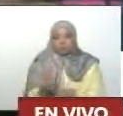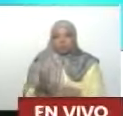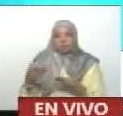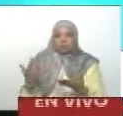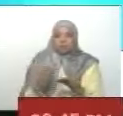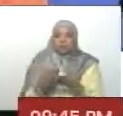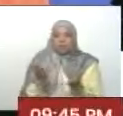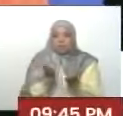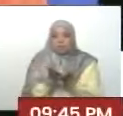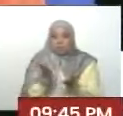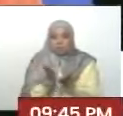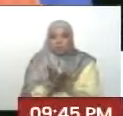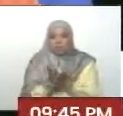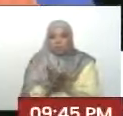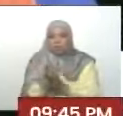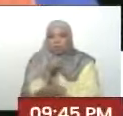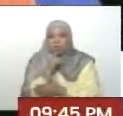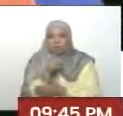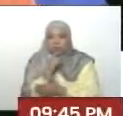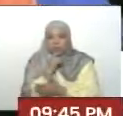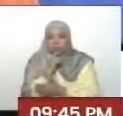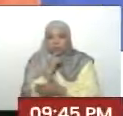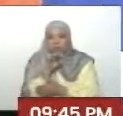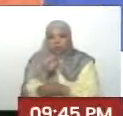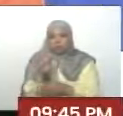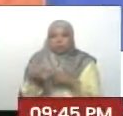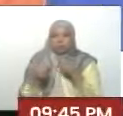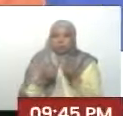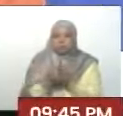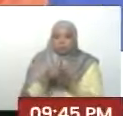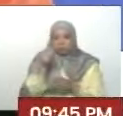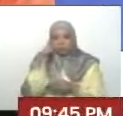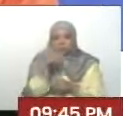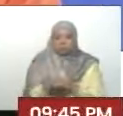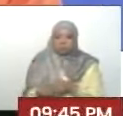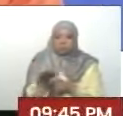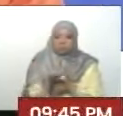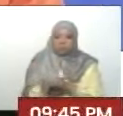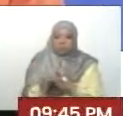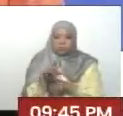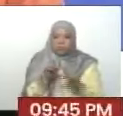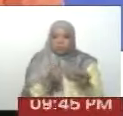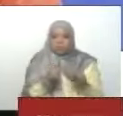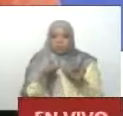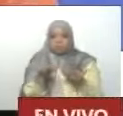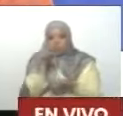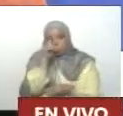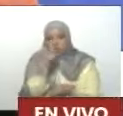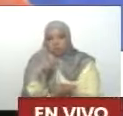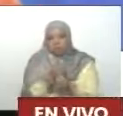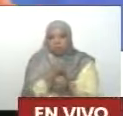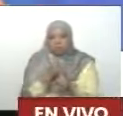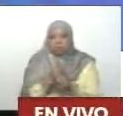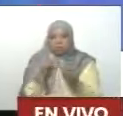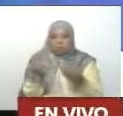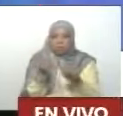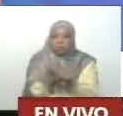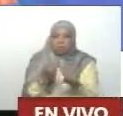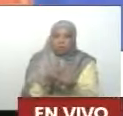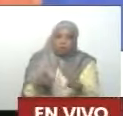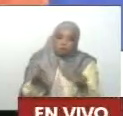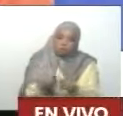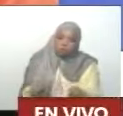no era de escuela porque esa época era muy difícil la escuela la parquia apenas con 16 años entonces ahí empezó mi